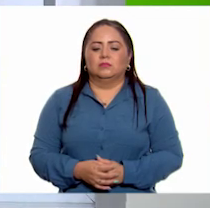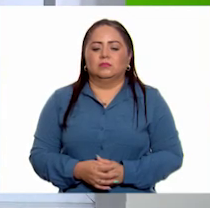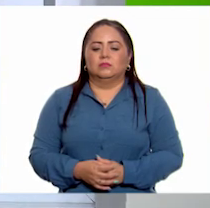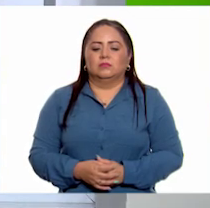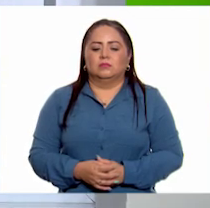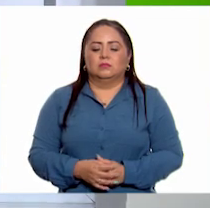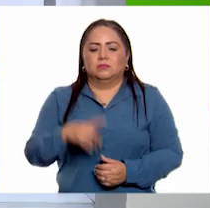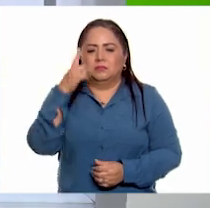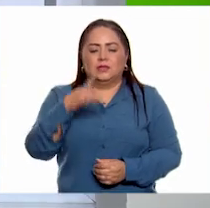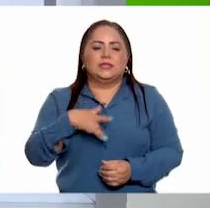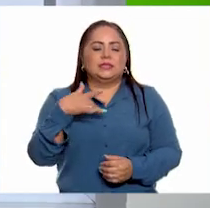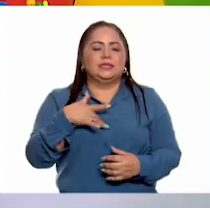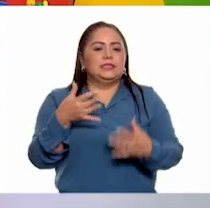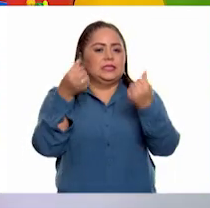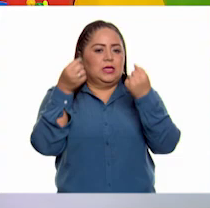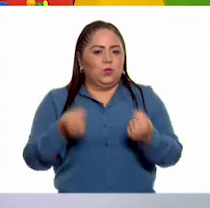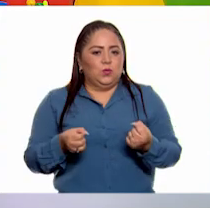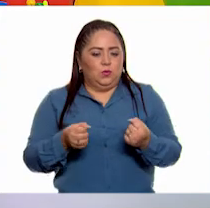seguro.